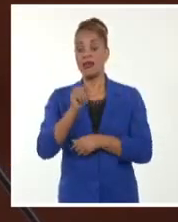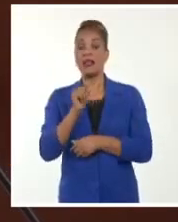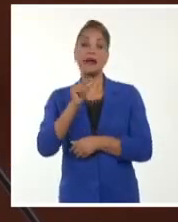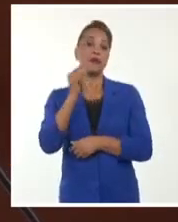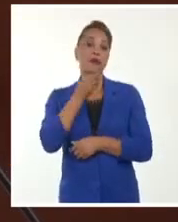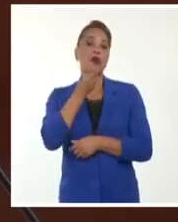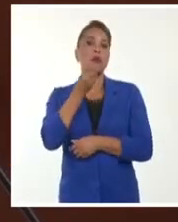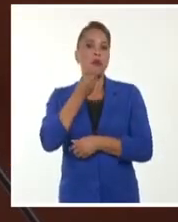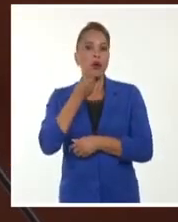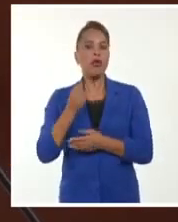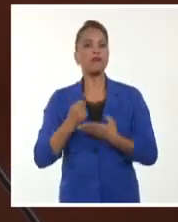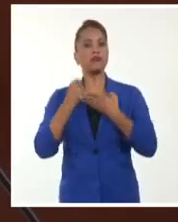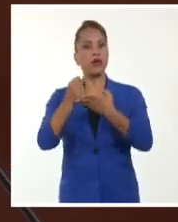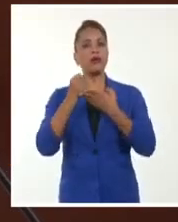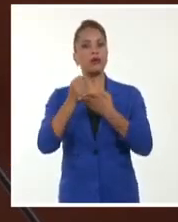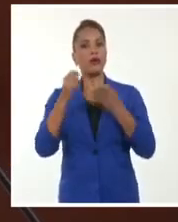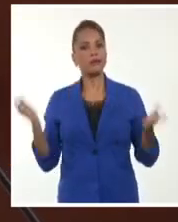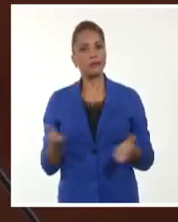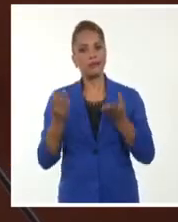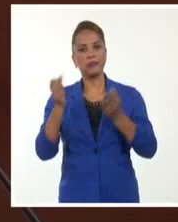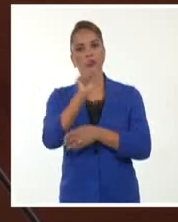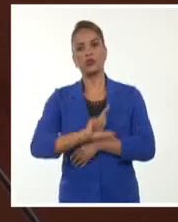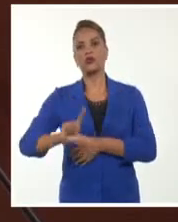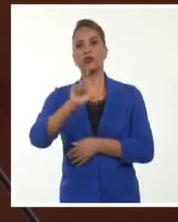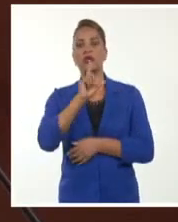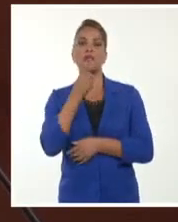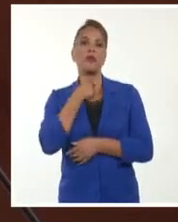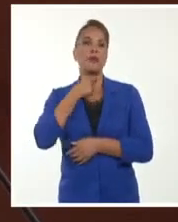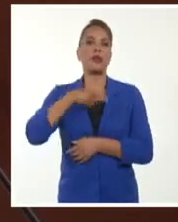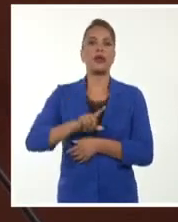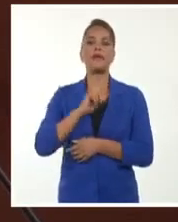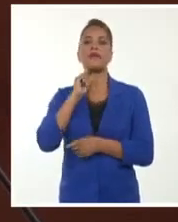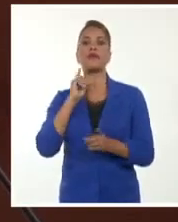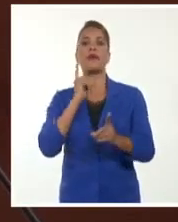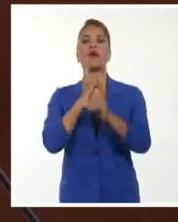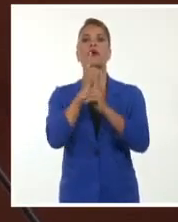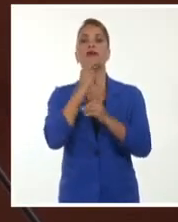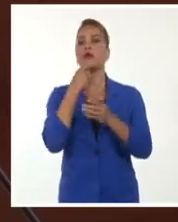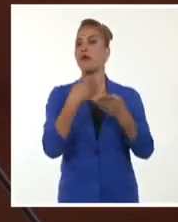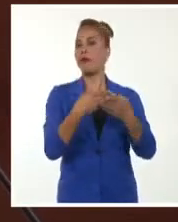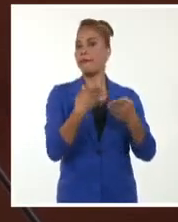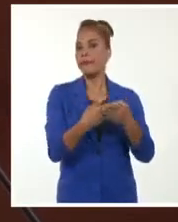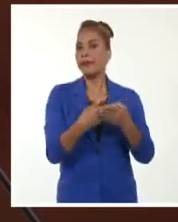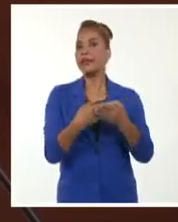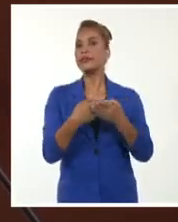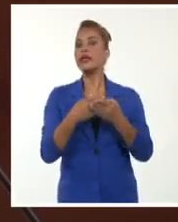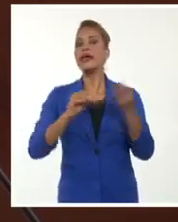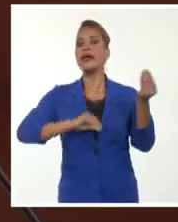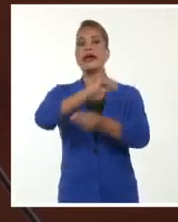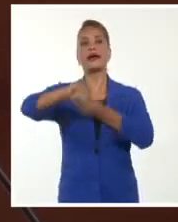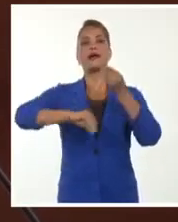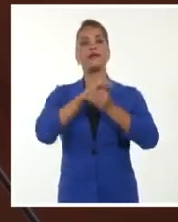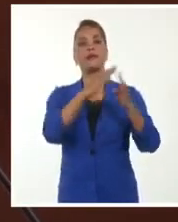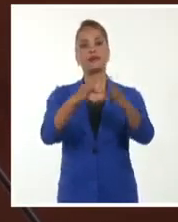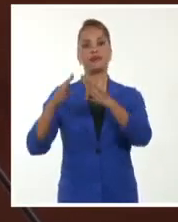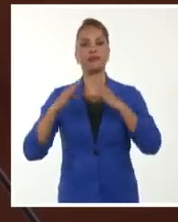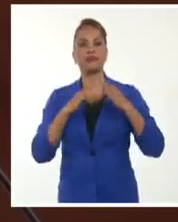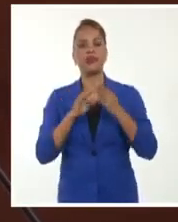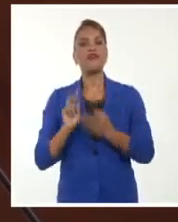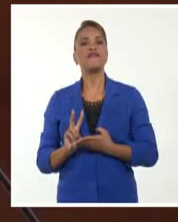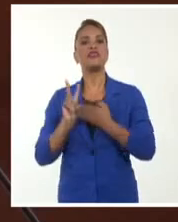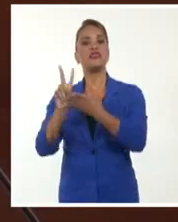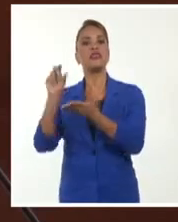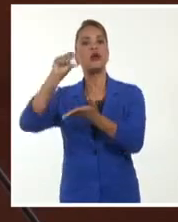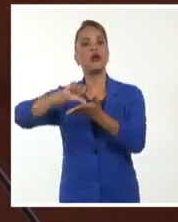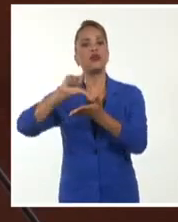aportar a la construcción del socialismo, por ejemplo, el encuentro con los sectores, las propias transformaciones en los barrios, las visitas a los centros